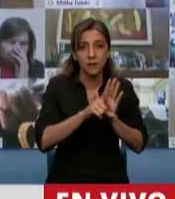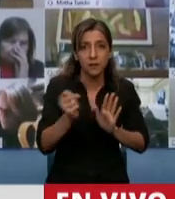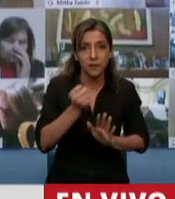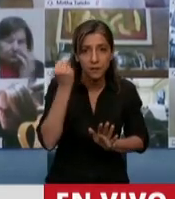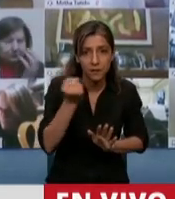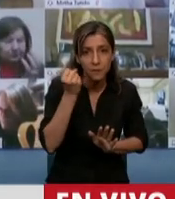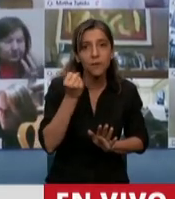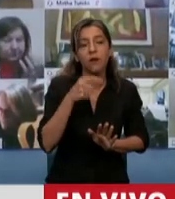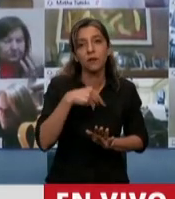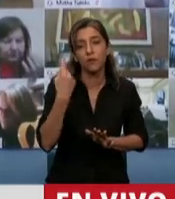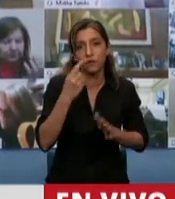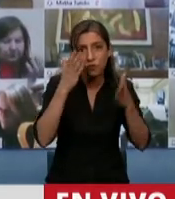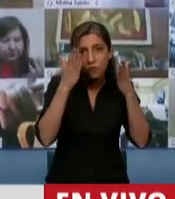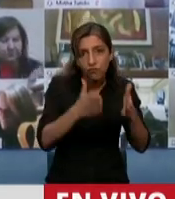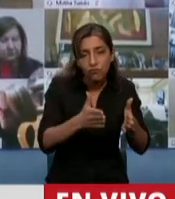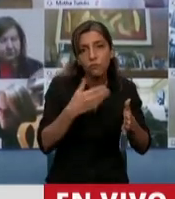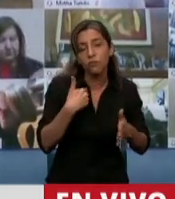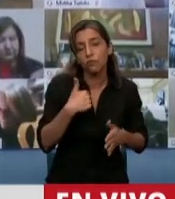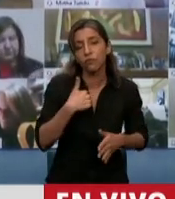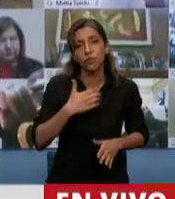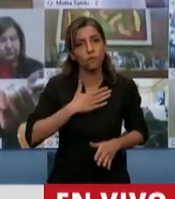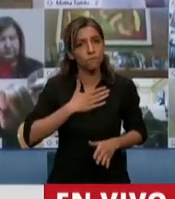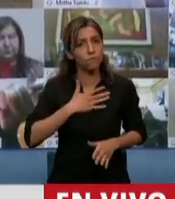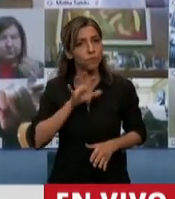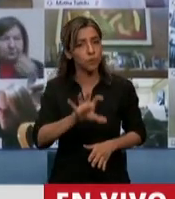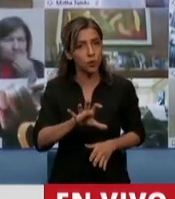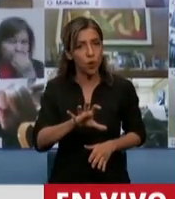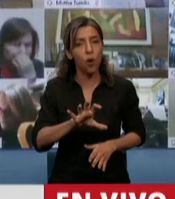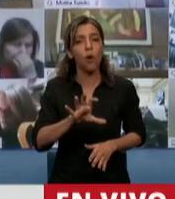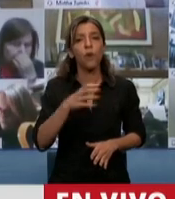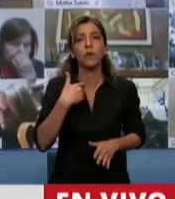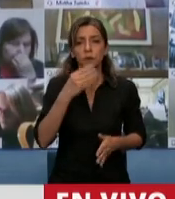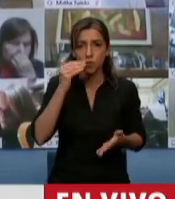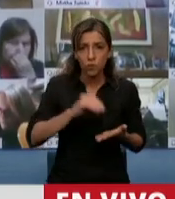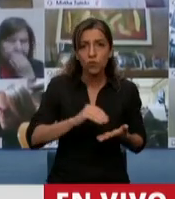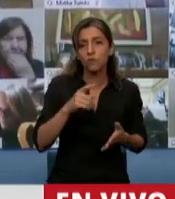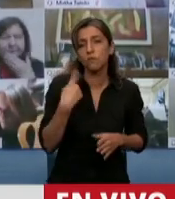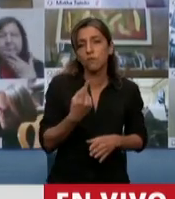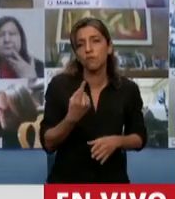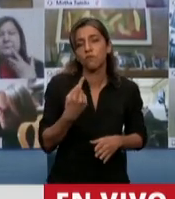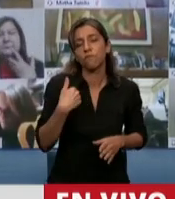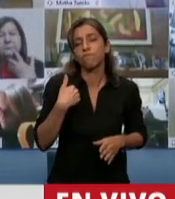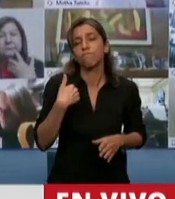yo pertenezco a una provincia, la provincia del Chubut, que es una provincia